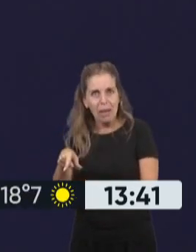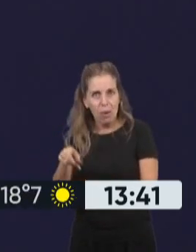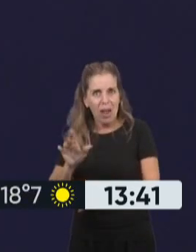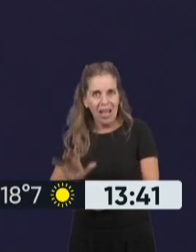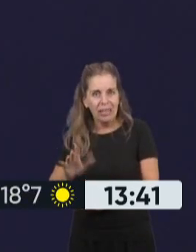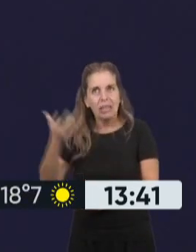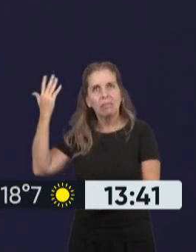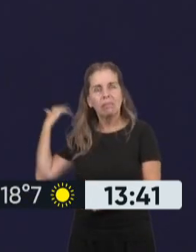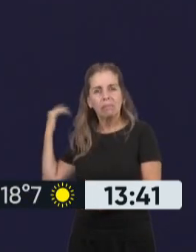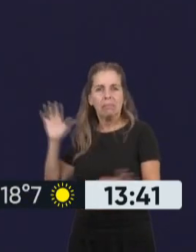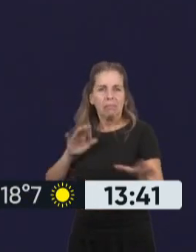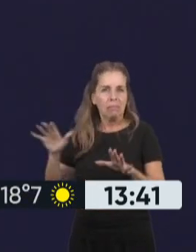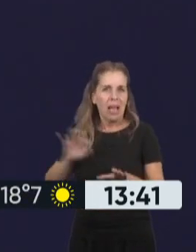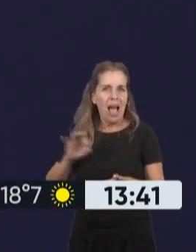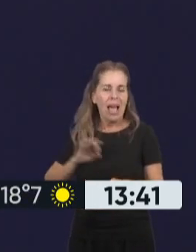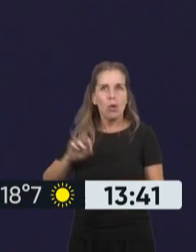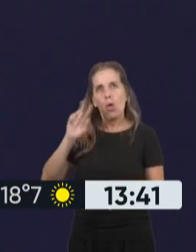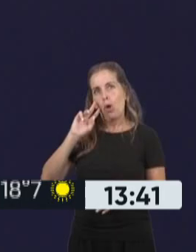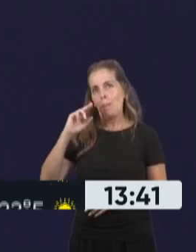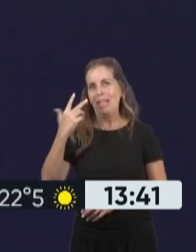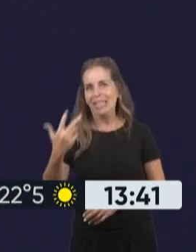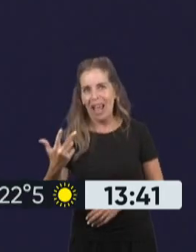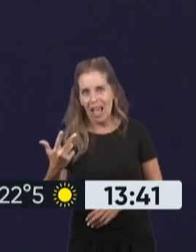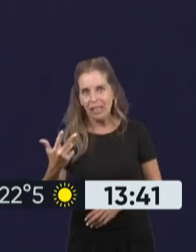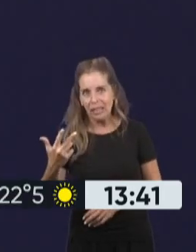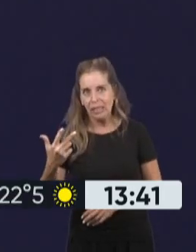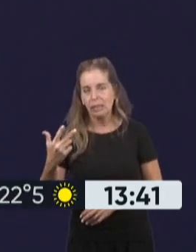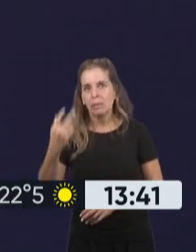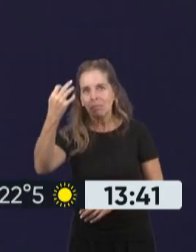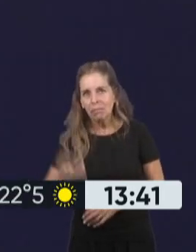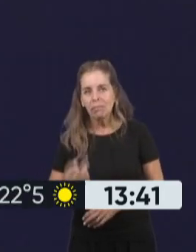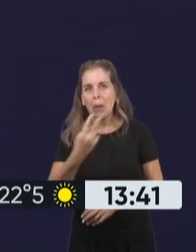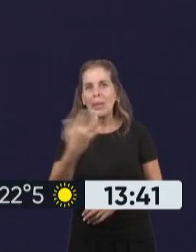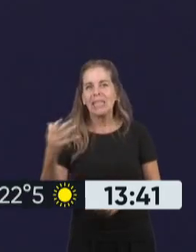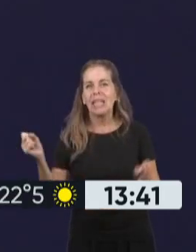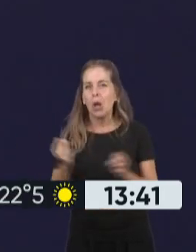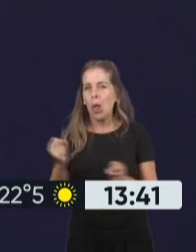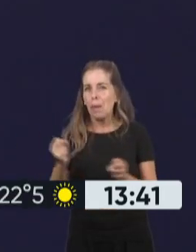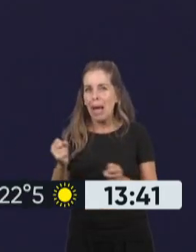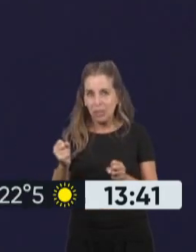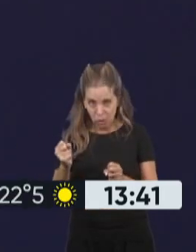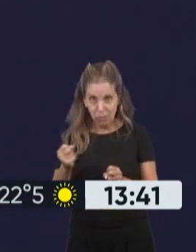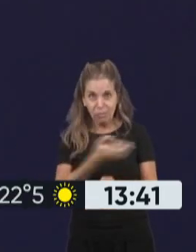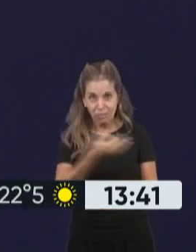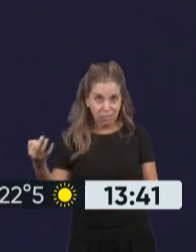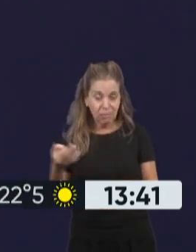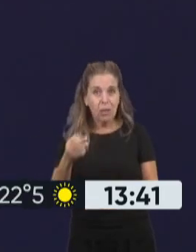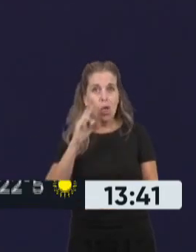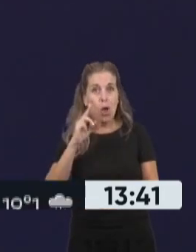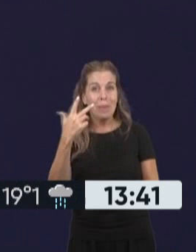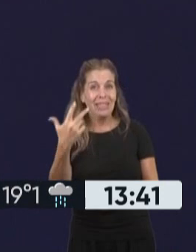inició allá por el 2003, 25 de mayo, si mal no recuerdo, ¿no? 25 de mayo de